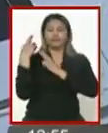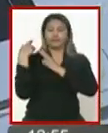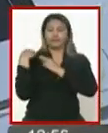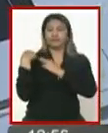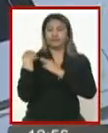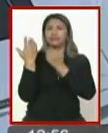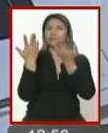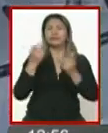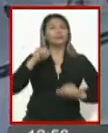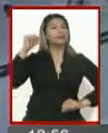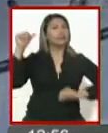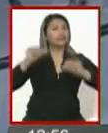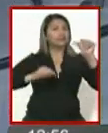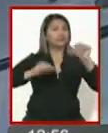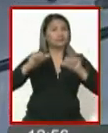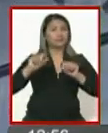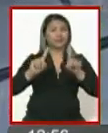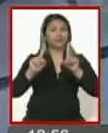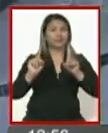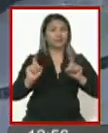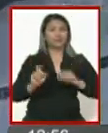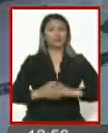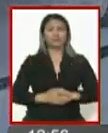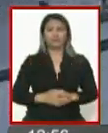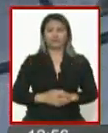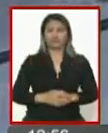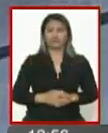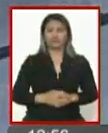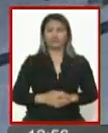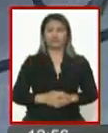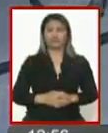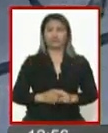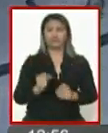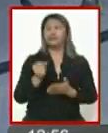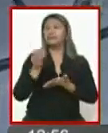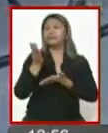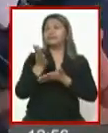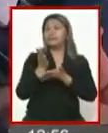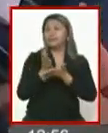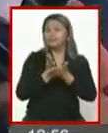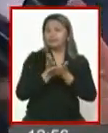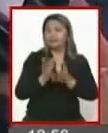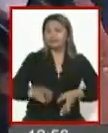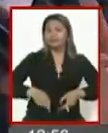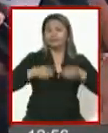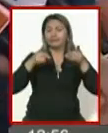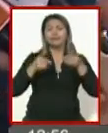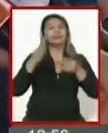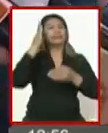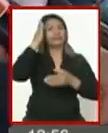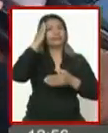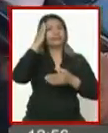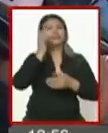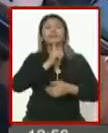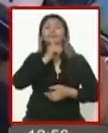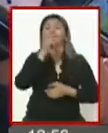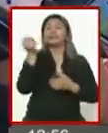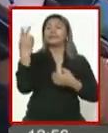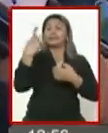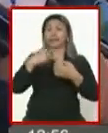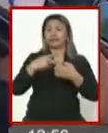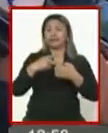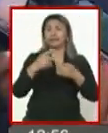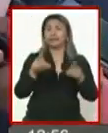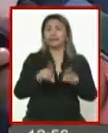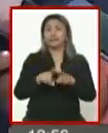dudas de la participación de Edson Benjín? Nosotros como parte denunciante estamos seguros de la participación, más que todo porque